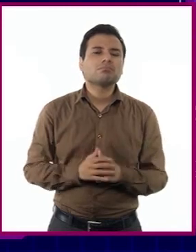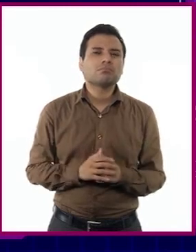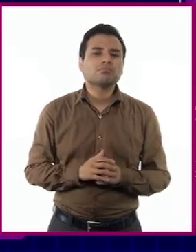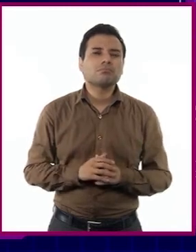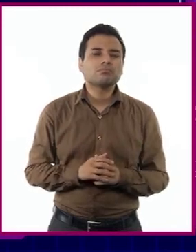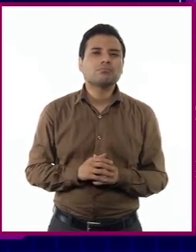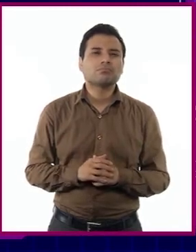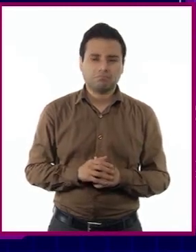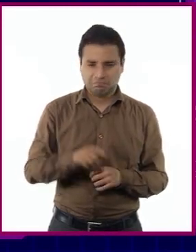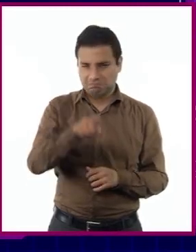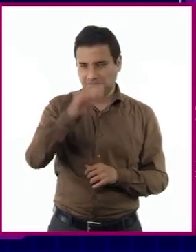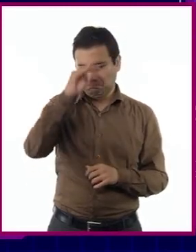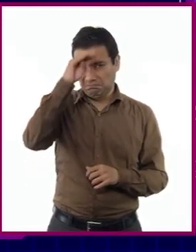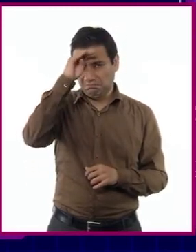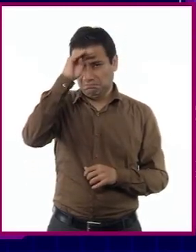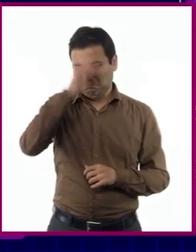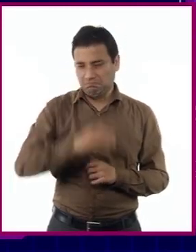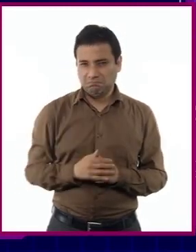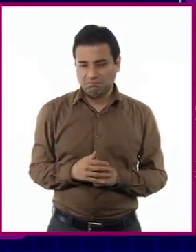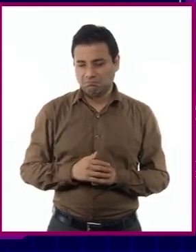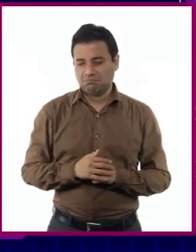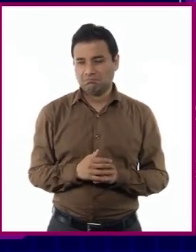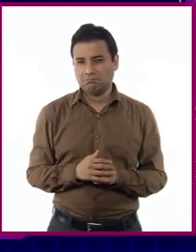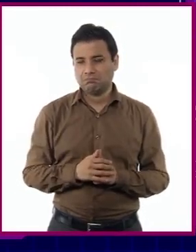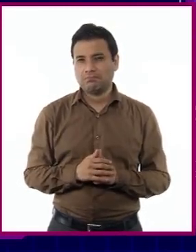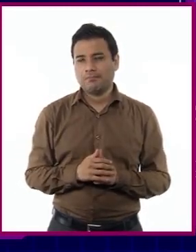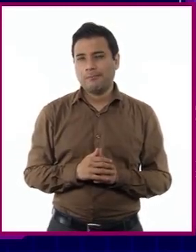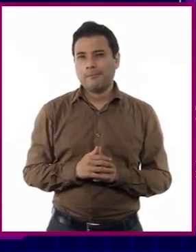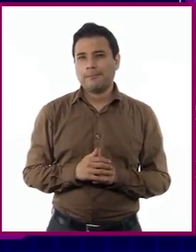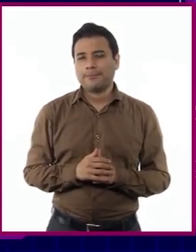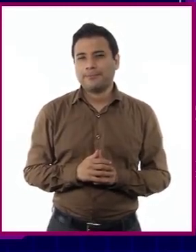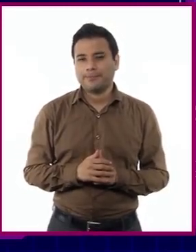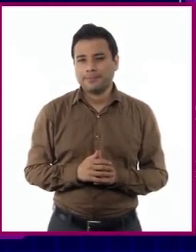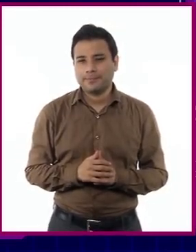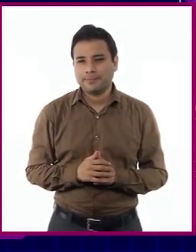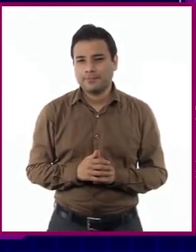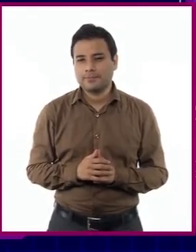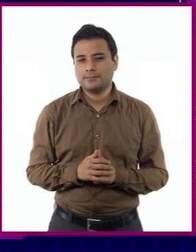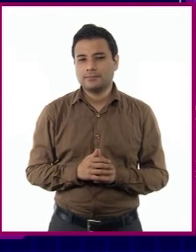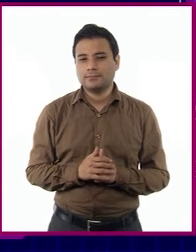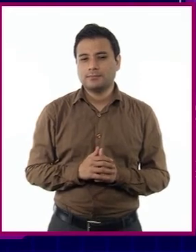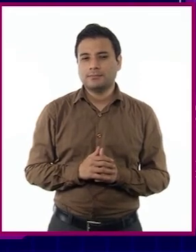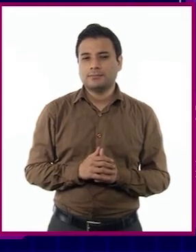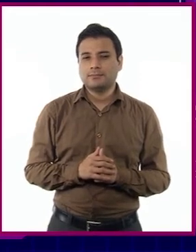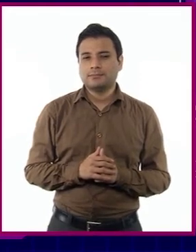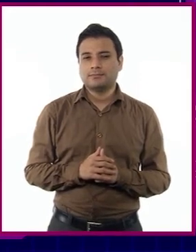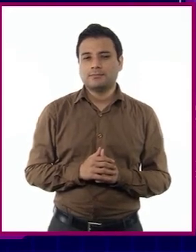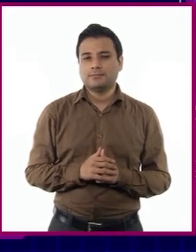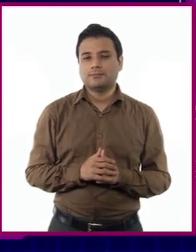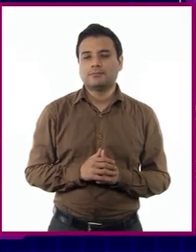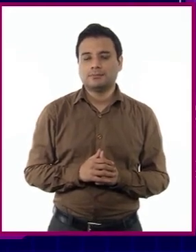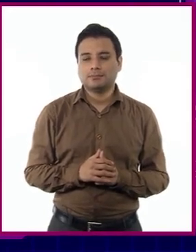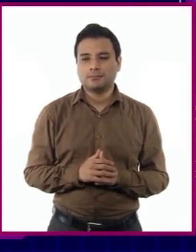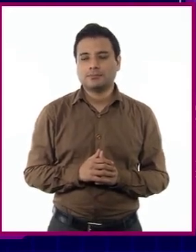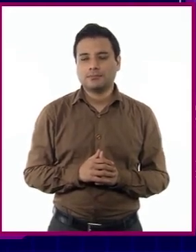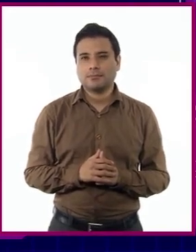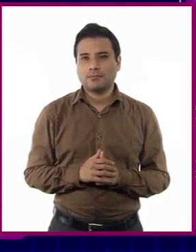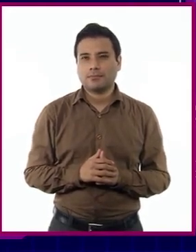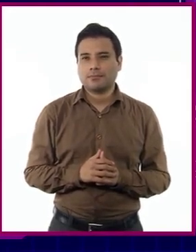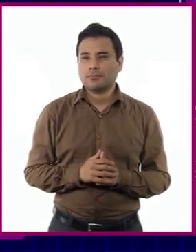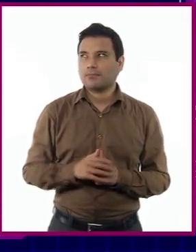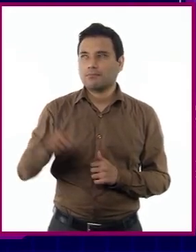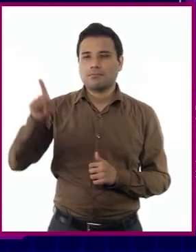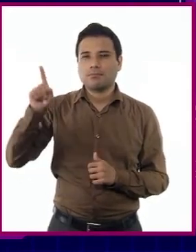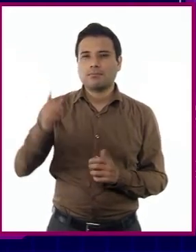y reflexionen sobre qué medida de la lámina rectangular corresponde a la circunferencia del